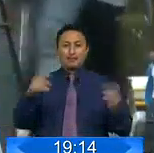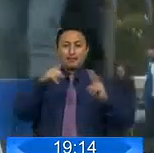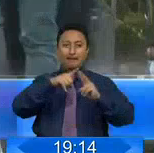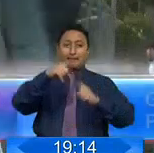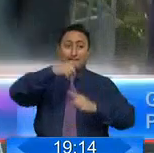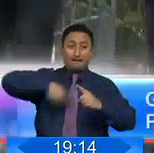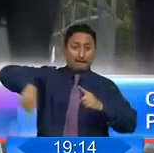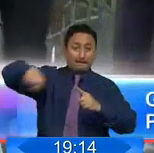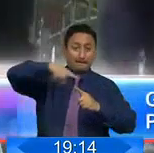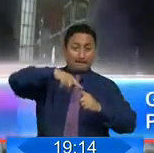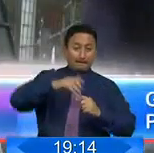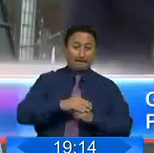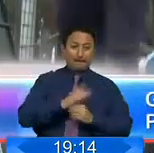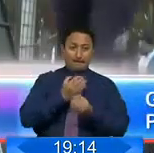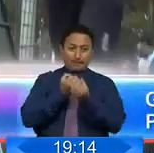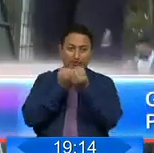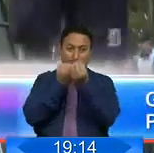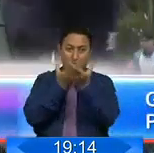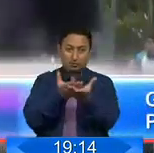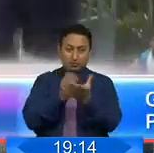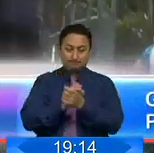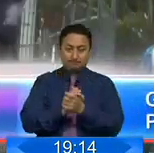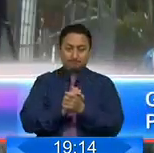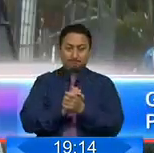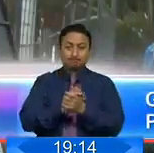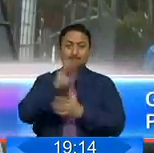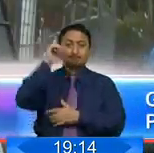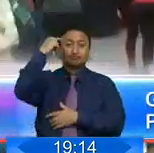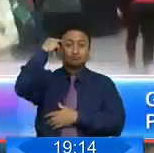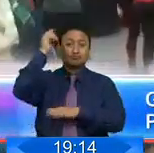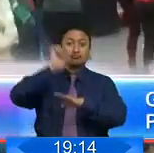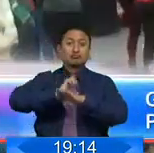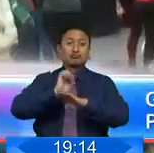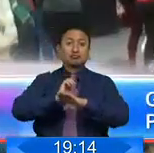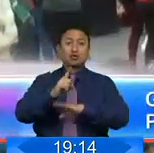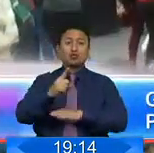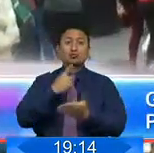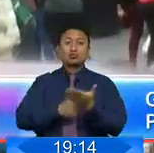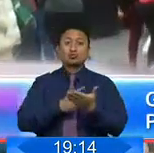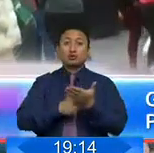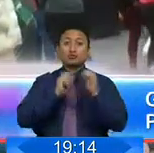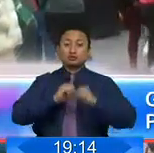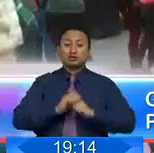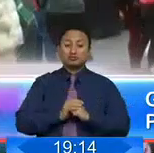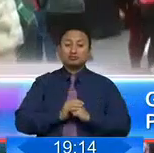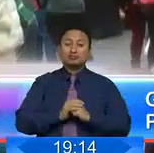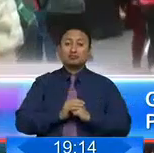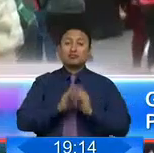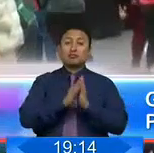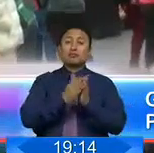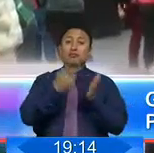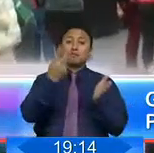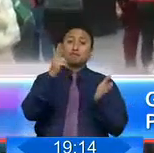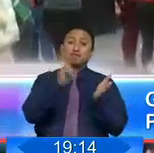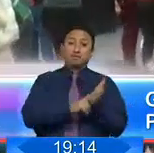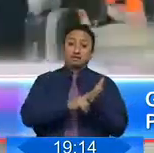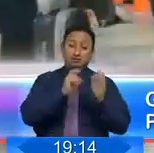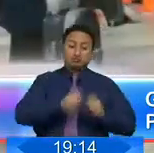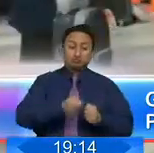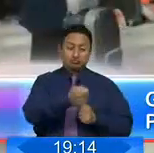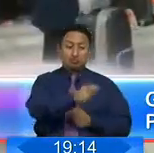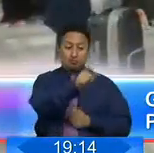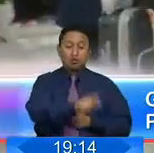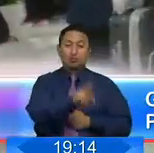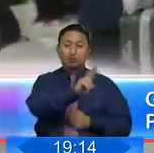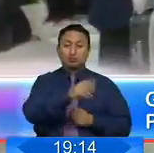al regresar les contamos, atención, gobierno ecuatoriano analiza la entrega de visas humanitarias para ciudadanos venezolanos.